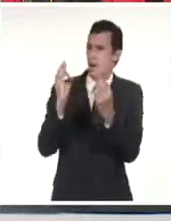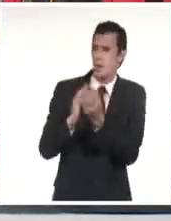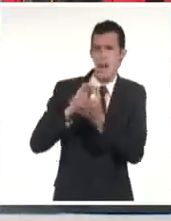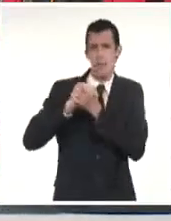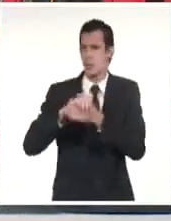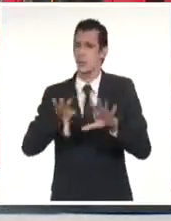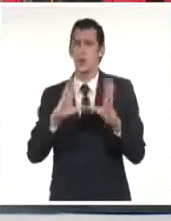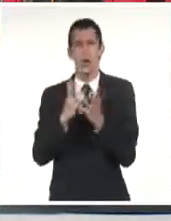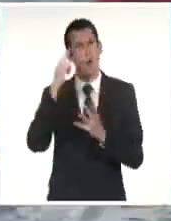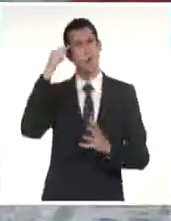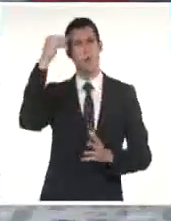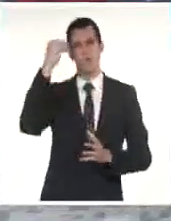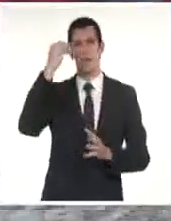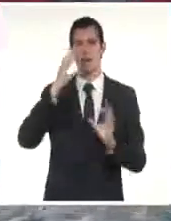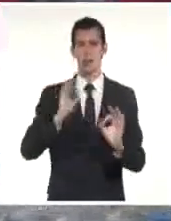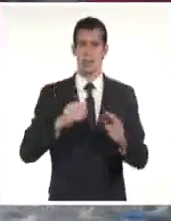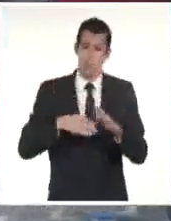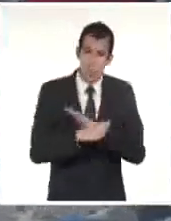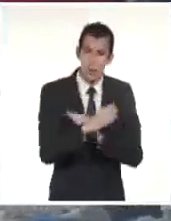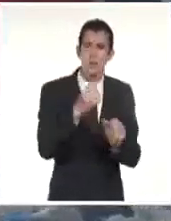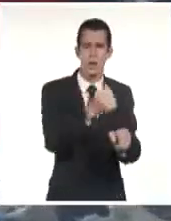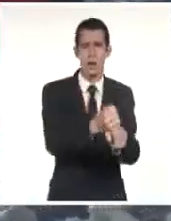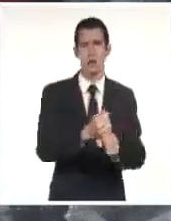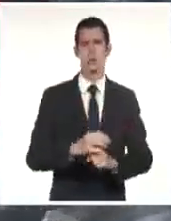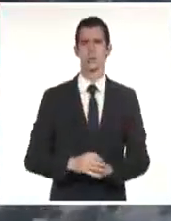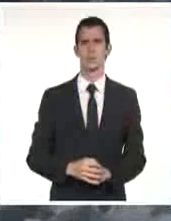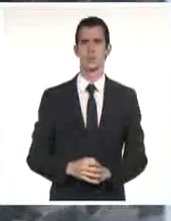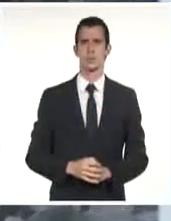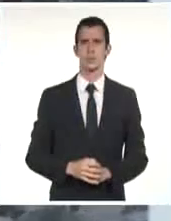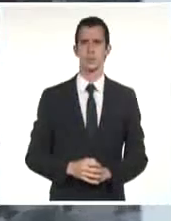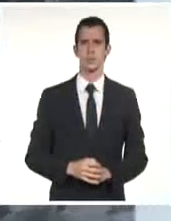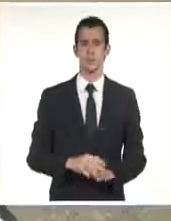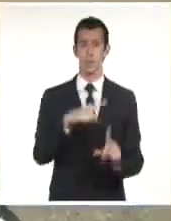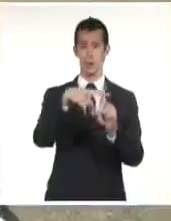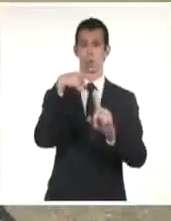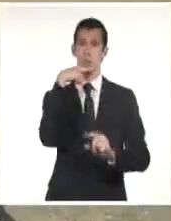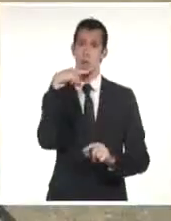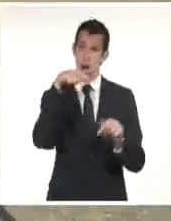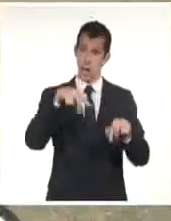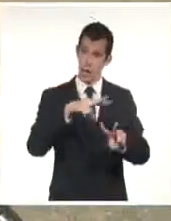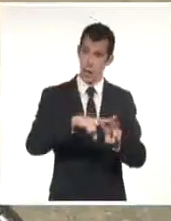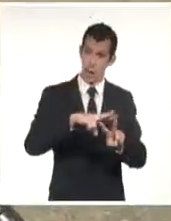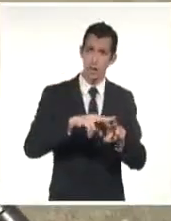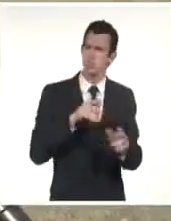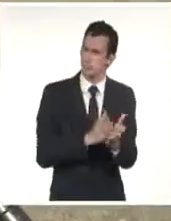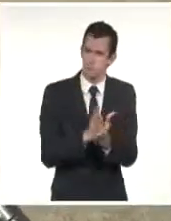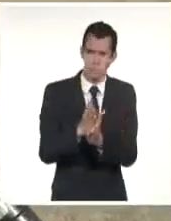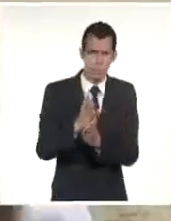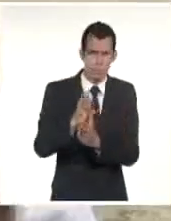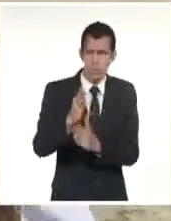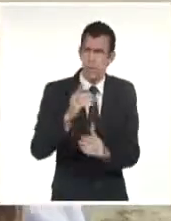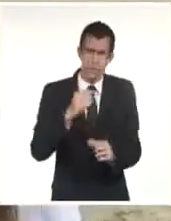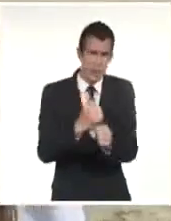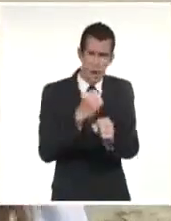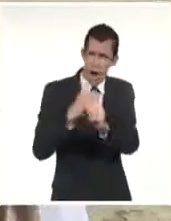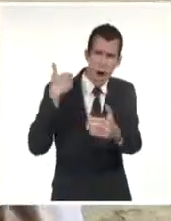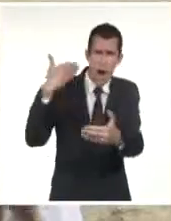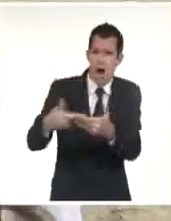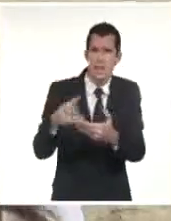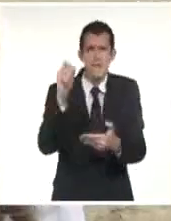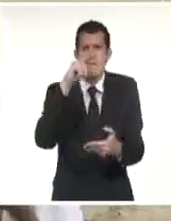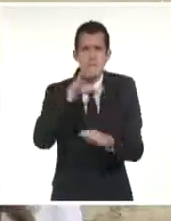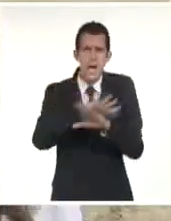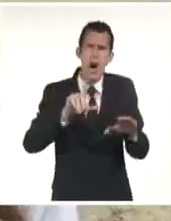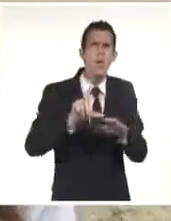Cruz Roja en La Habana permanecerán aquí hasta rescatar el último de los cuerpos. Lo dicen también las madres que este domingo no